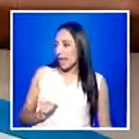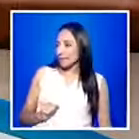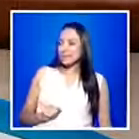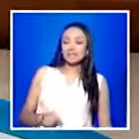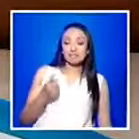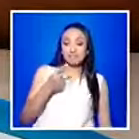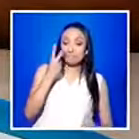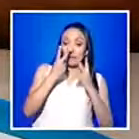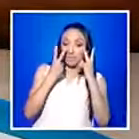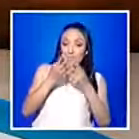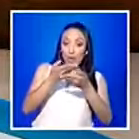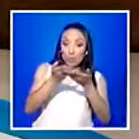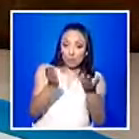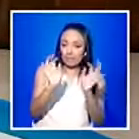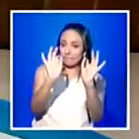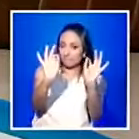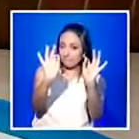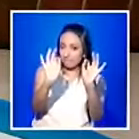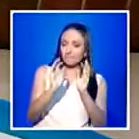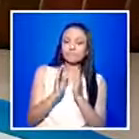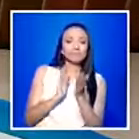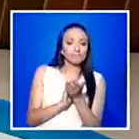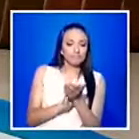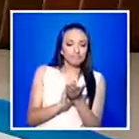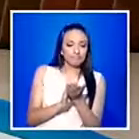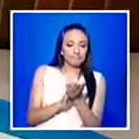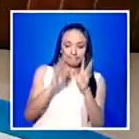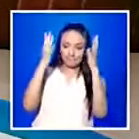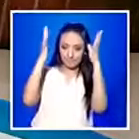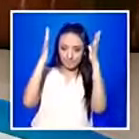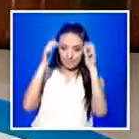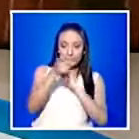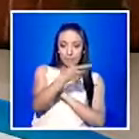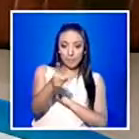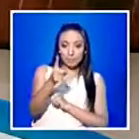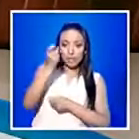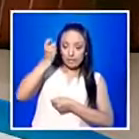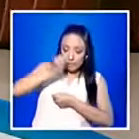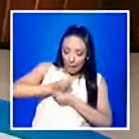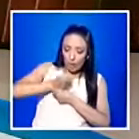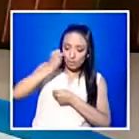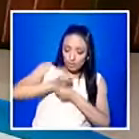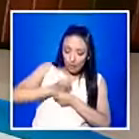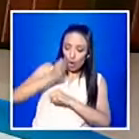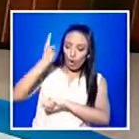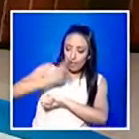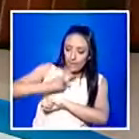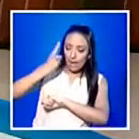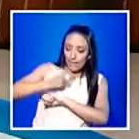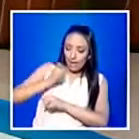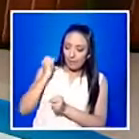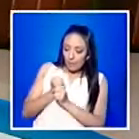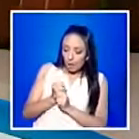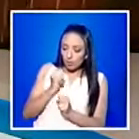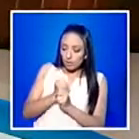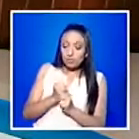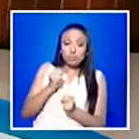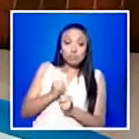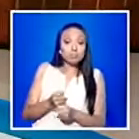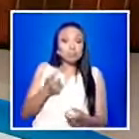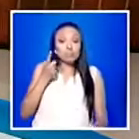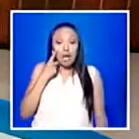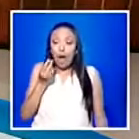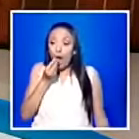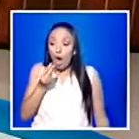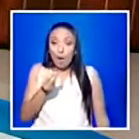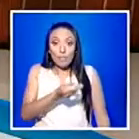querida Silvita, gracias. Un aplauso a estos emprendedores que día a día se levantan precisamente para deleitar también el paladar